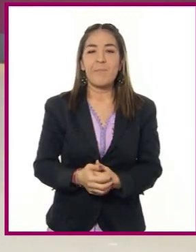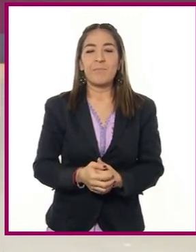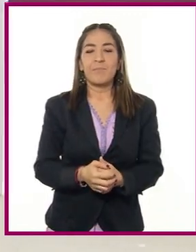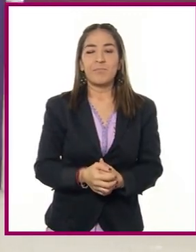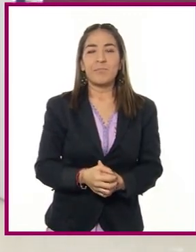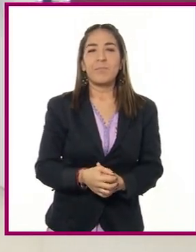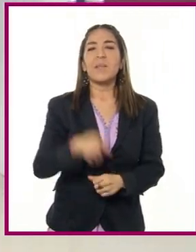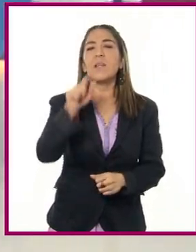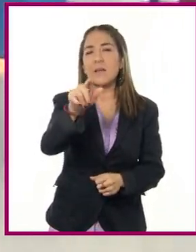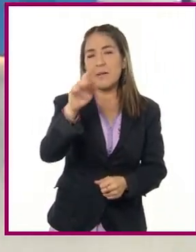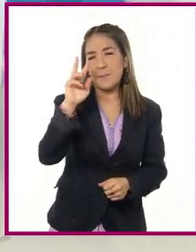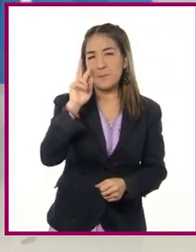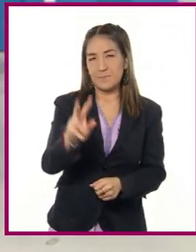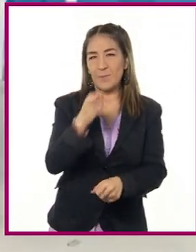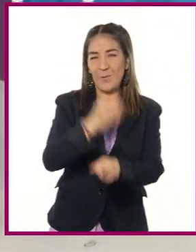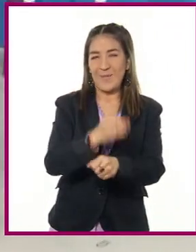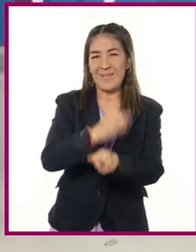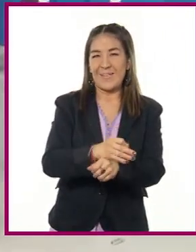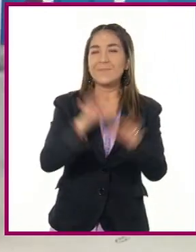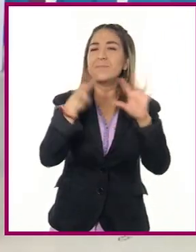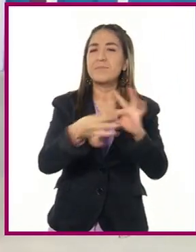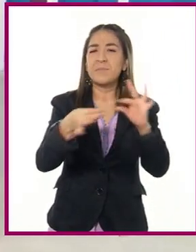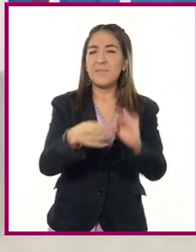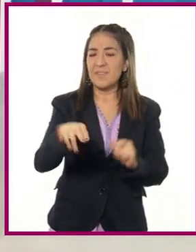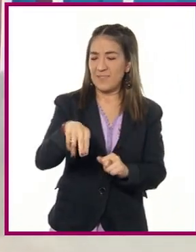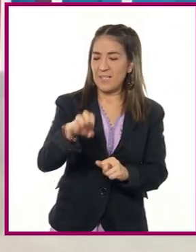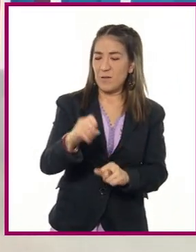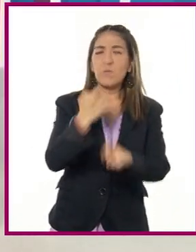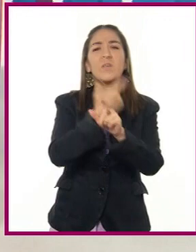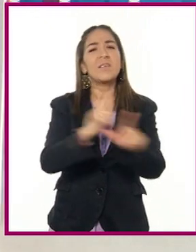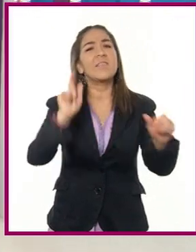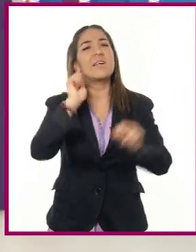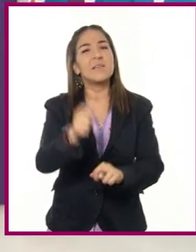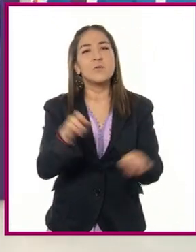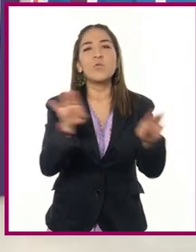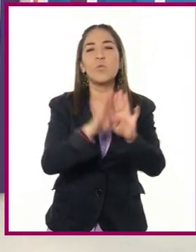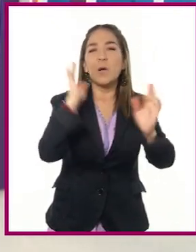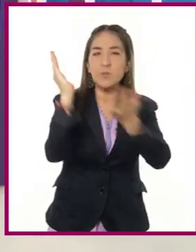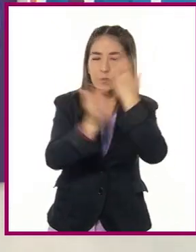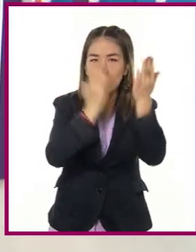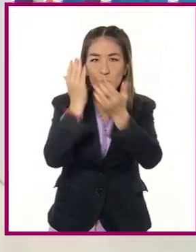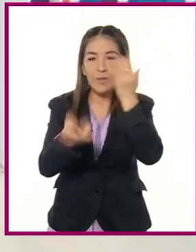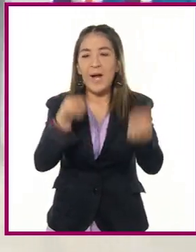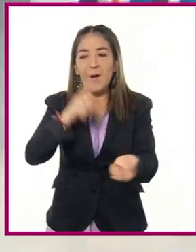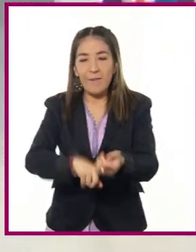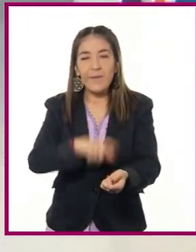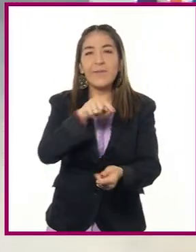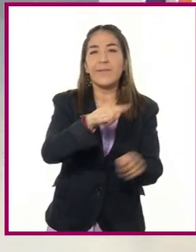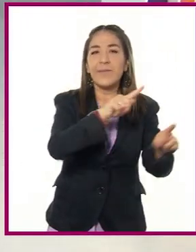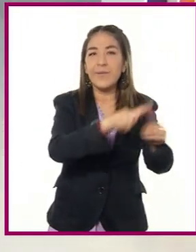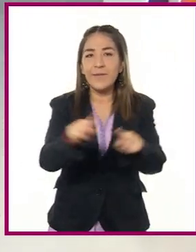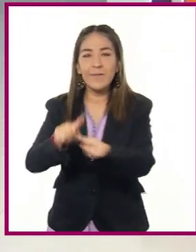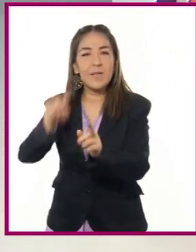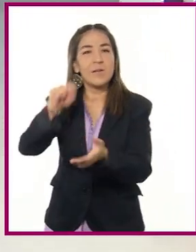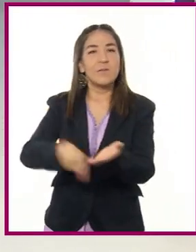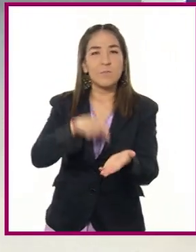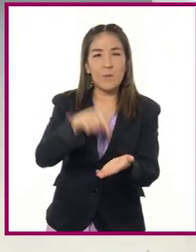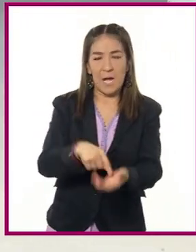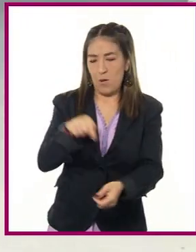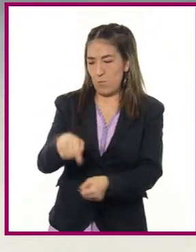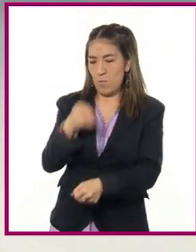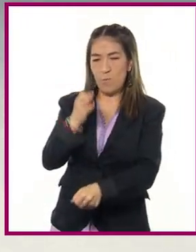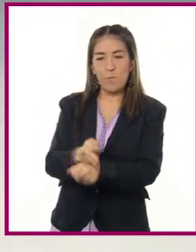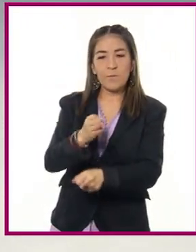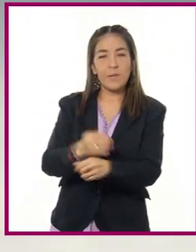con la lectura, el neoliberalismo es un fenómeno que puede ser estudiado desde diversas perspectivas. En esta